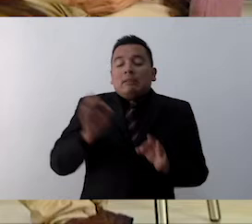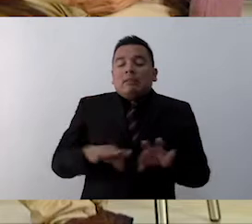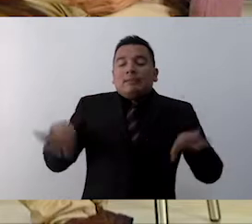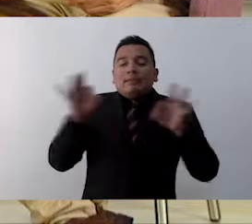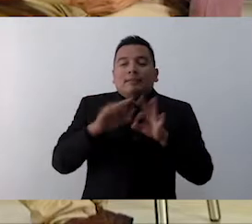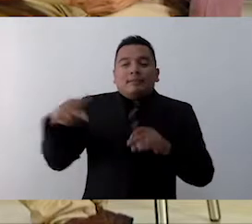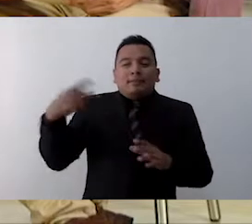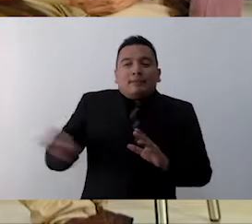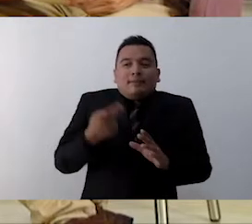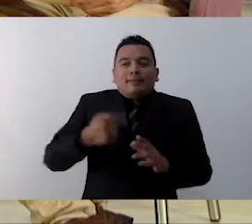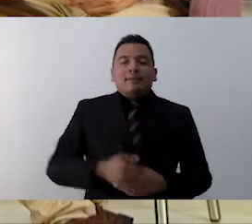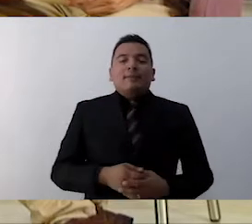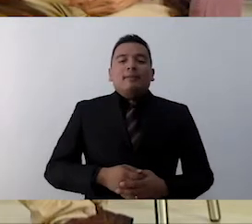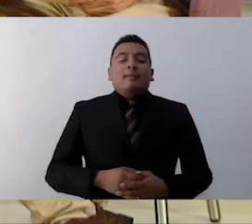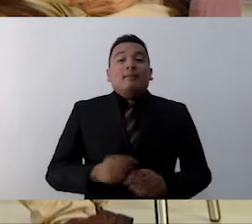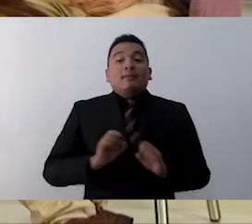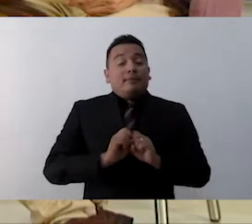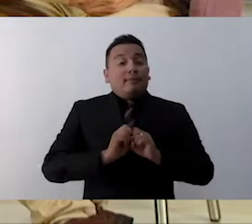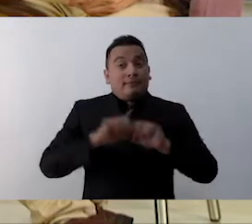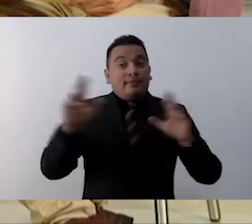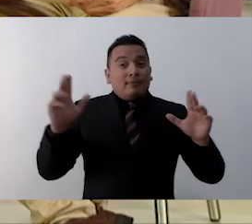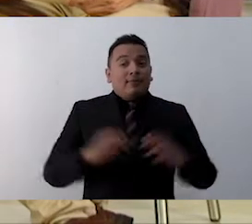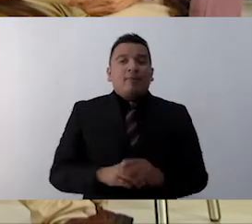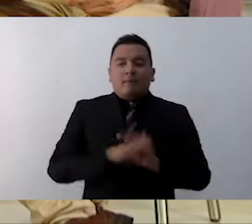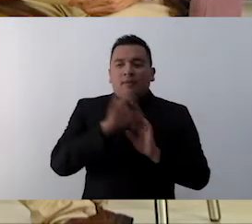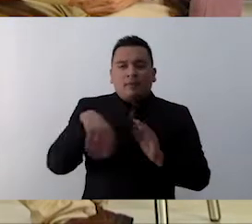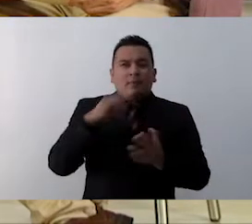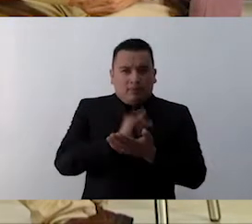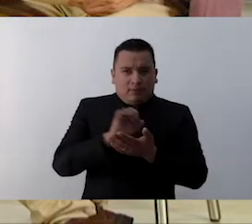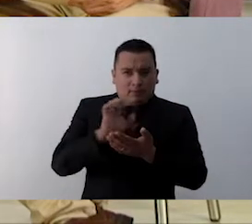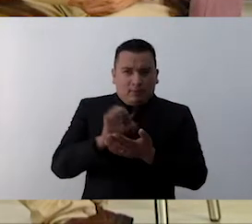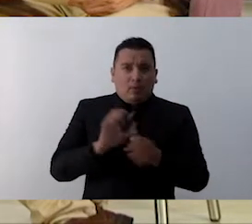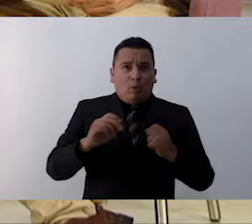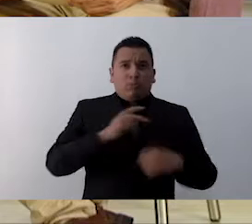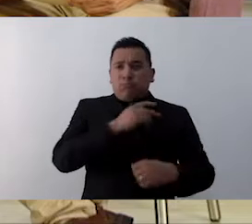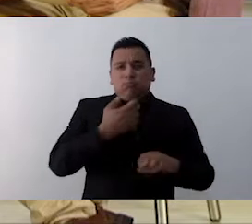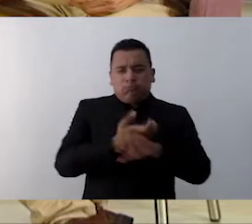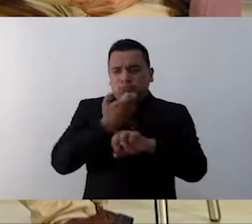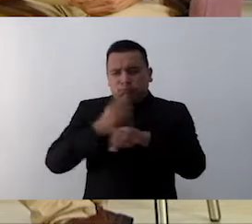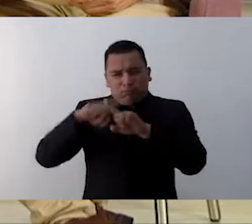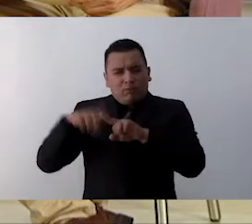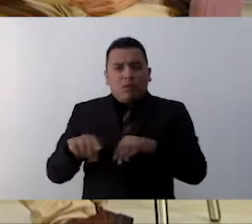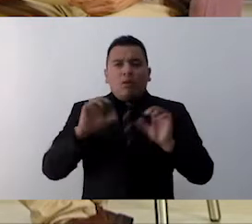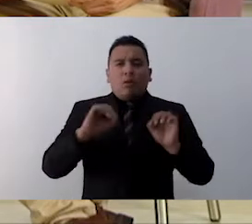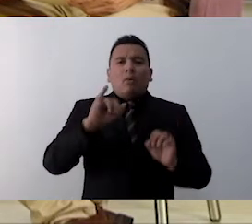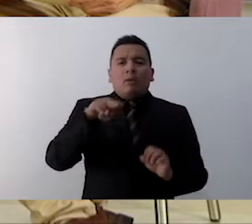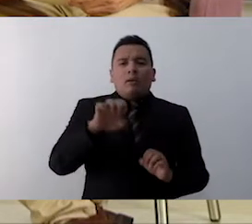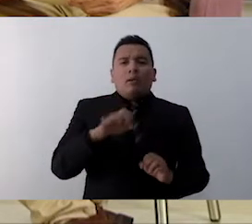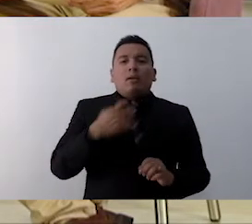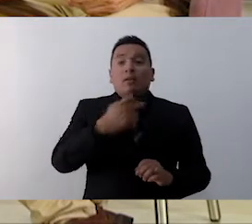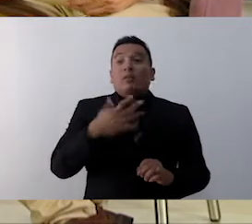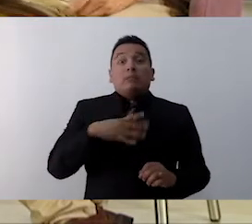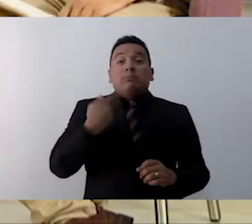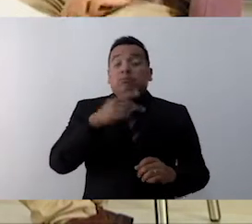importante tu pregunta. Desde luego, por ejemplo, los institutos electorales en los estados, el propio INE,